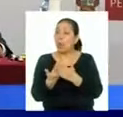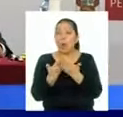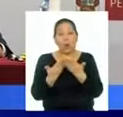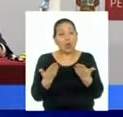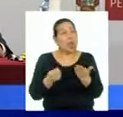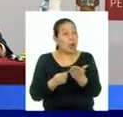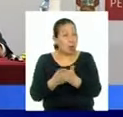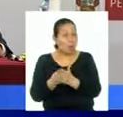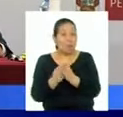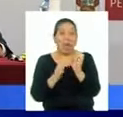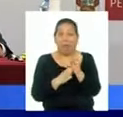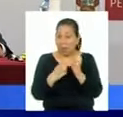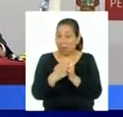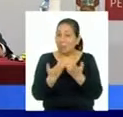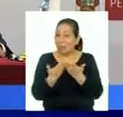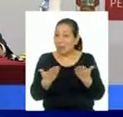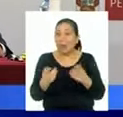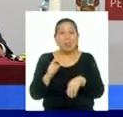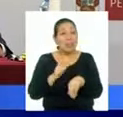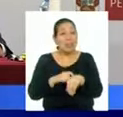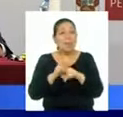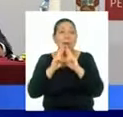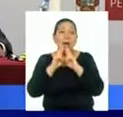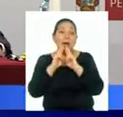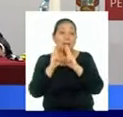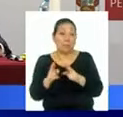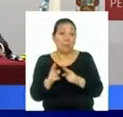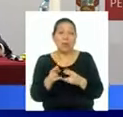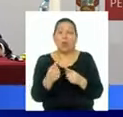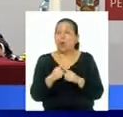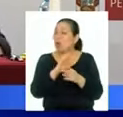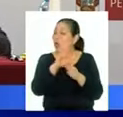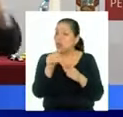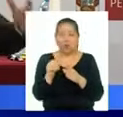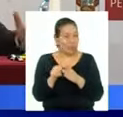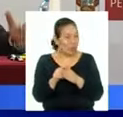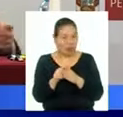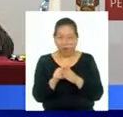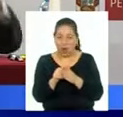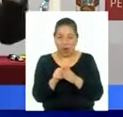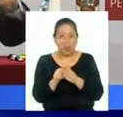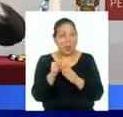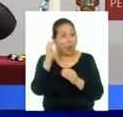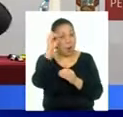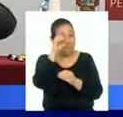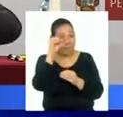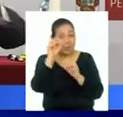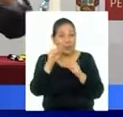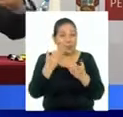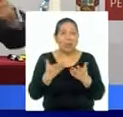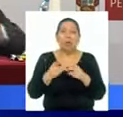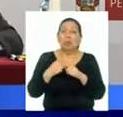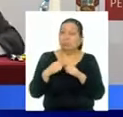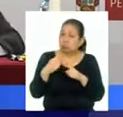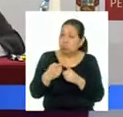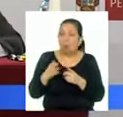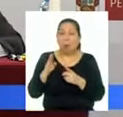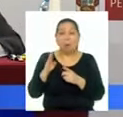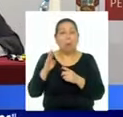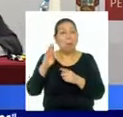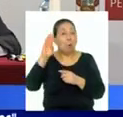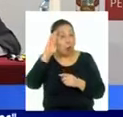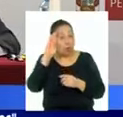equipamientos y también se ha mejorado el tiempo de respuesta ante emergencias. Y en todas las oportunidades que ha habido eventos donde la Policía